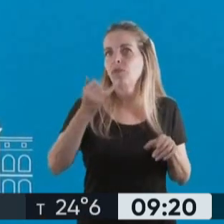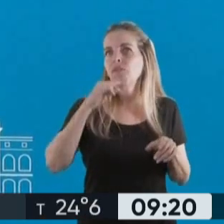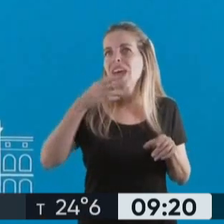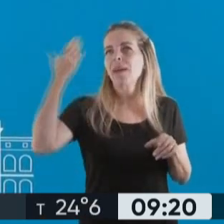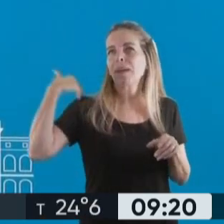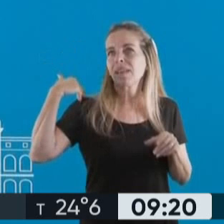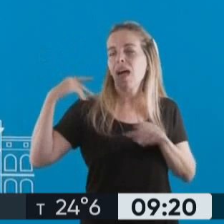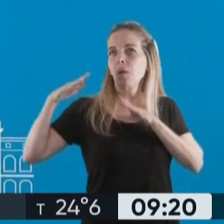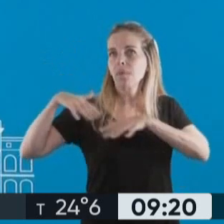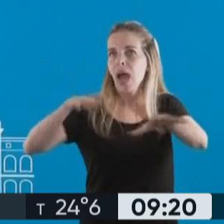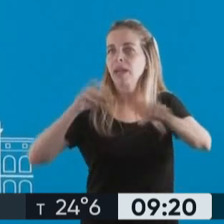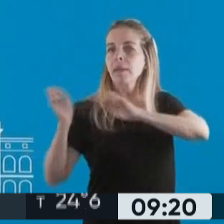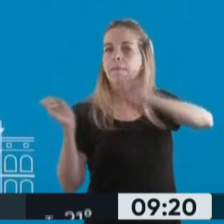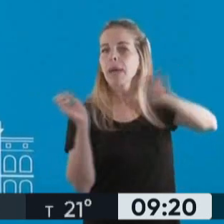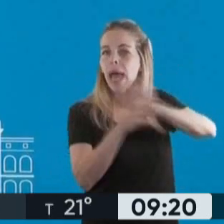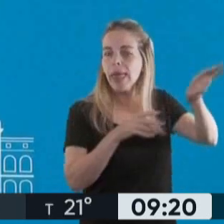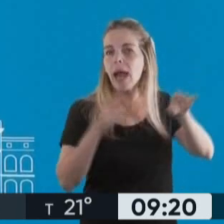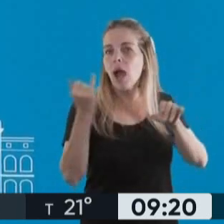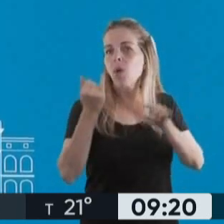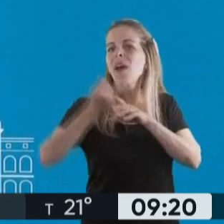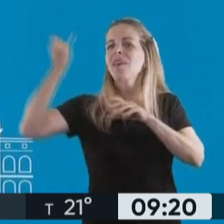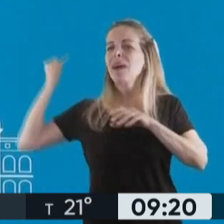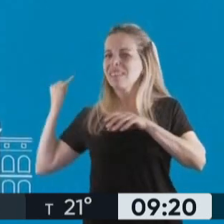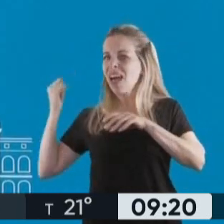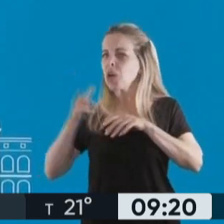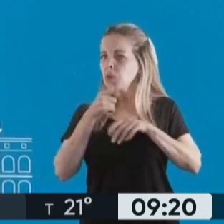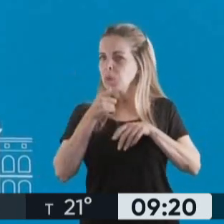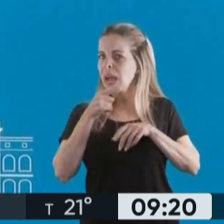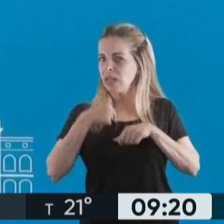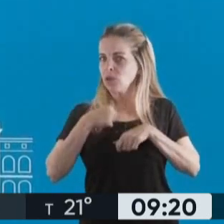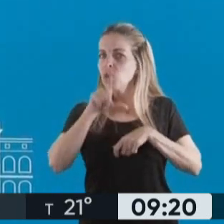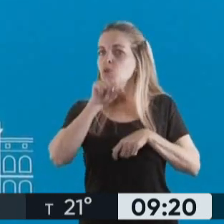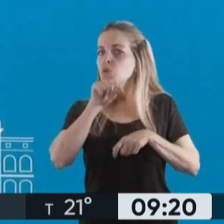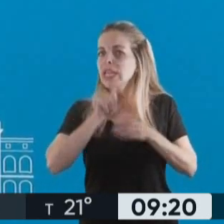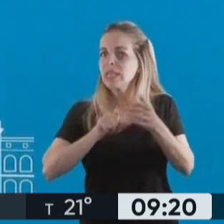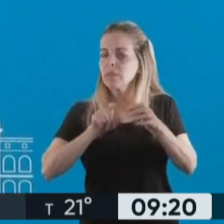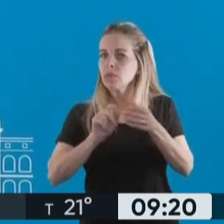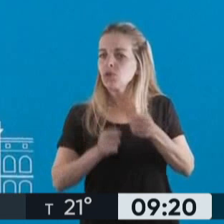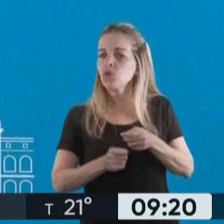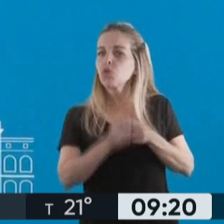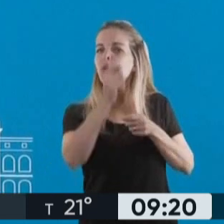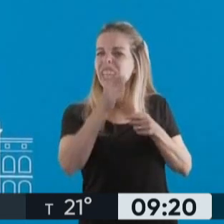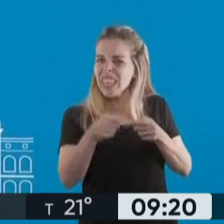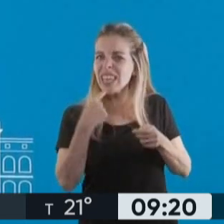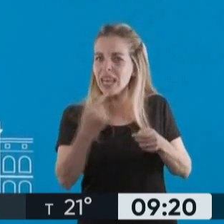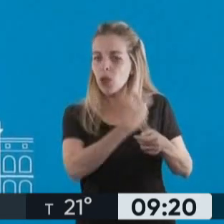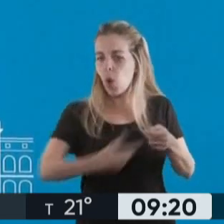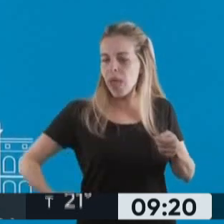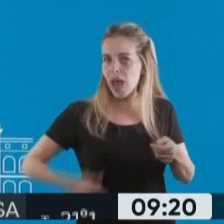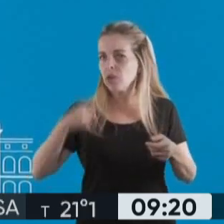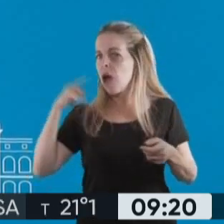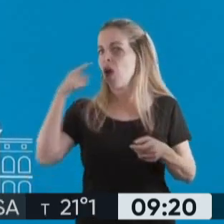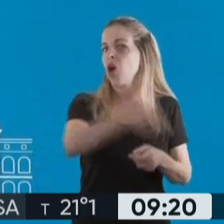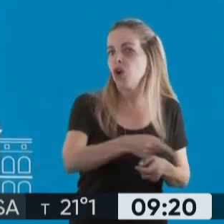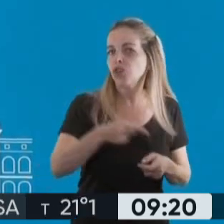viernes, si quieren hablar de tuit, en mi tuit puse que el gobierno repudia y condena el